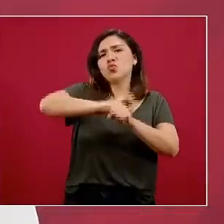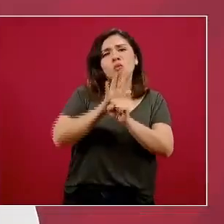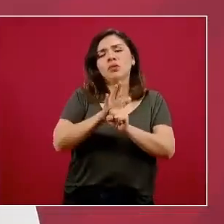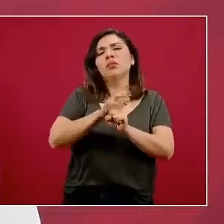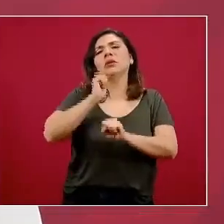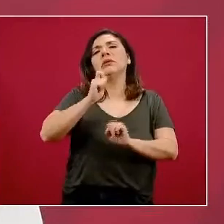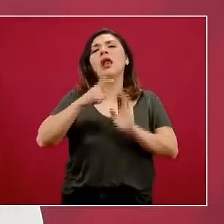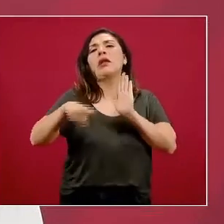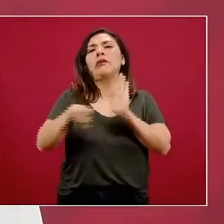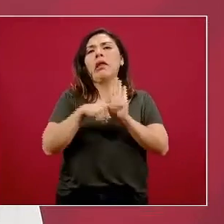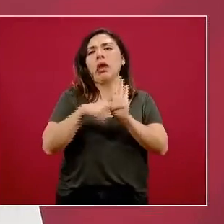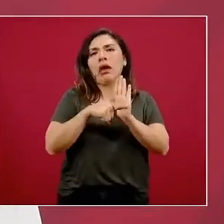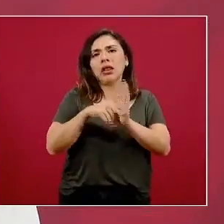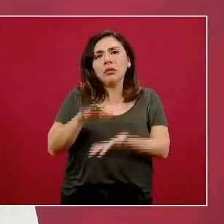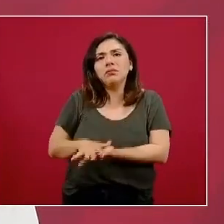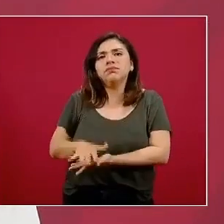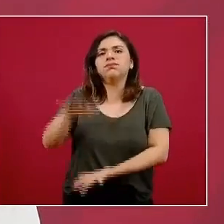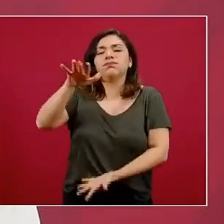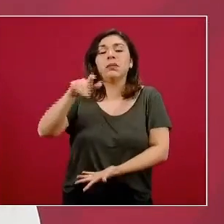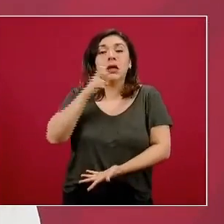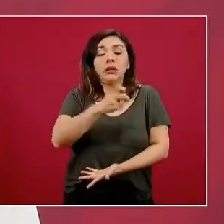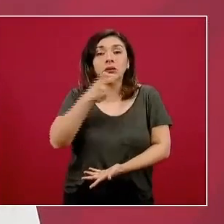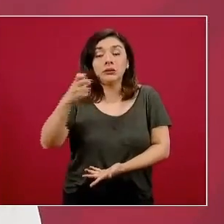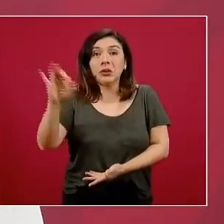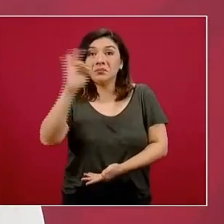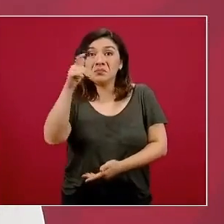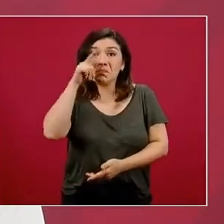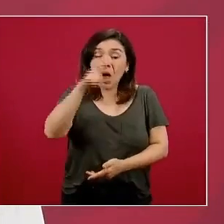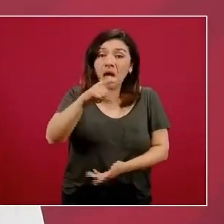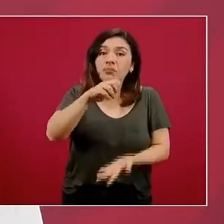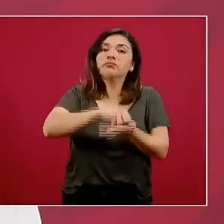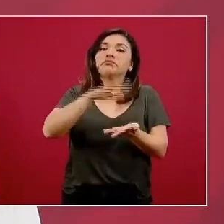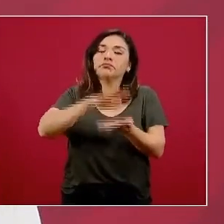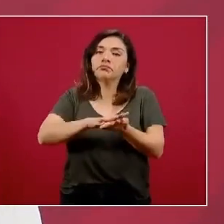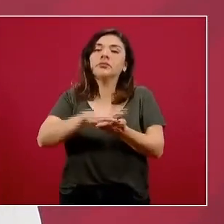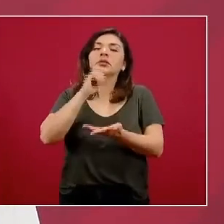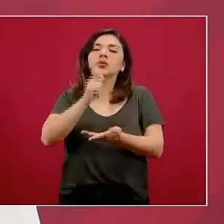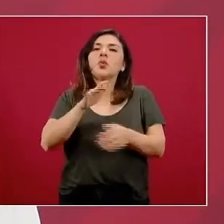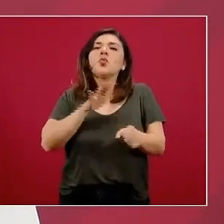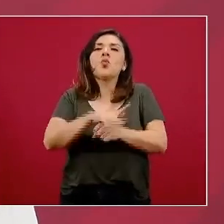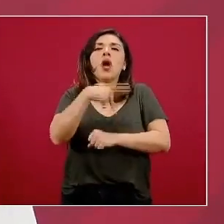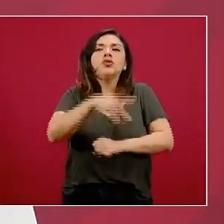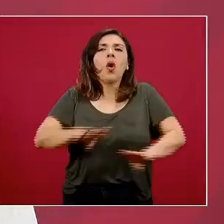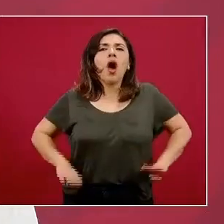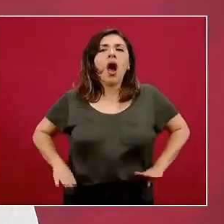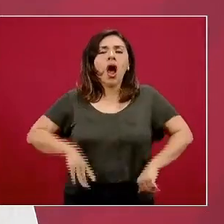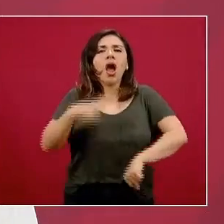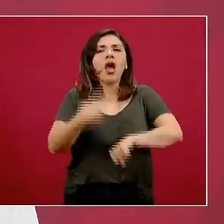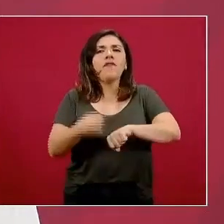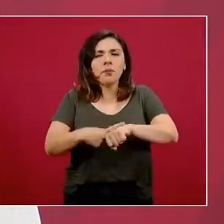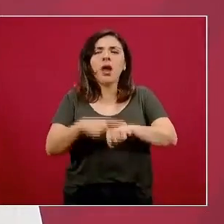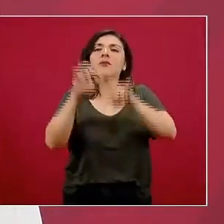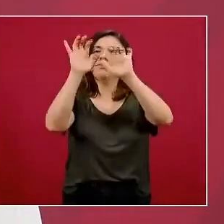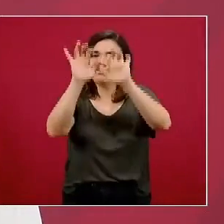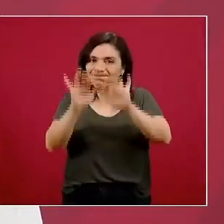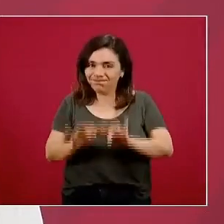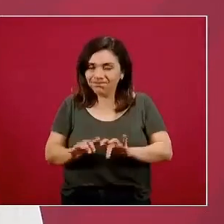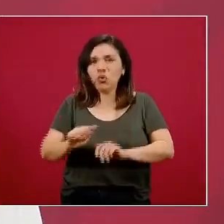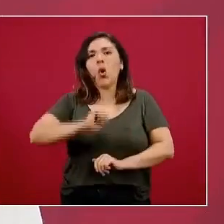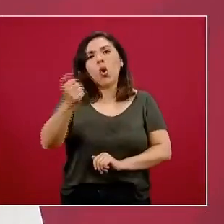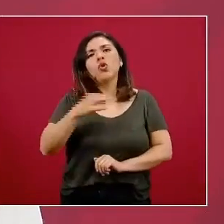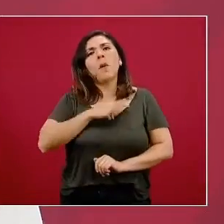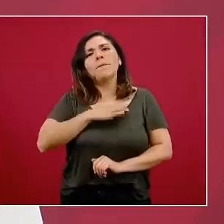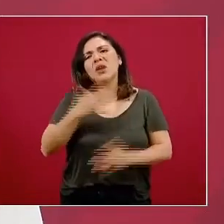COVID. A quienes se les encuentra la causa, se registran con la causa específica que se identifique. Hay otros